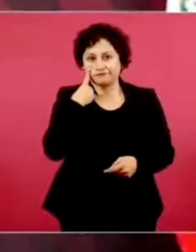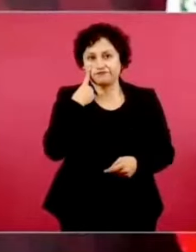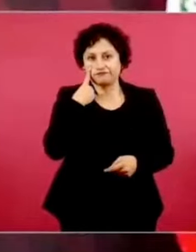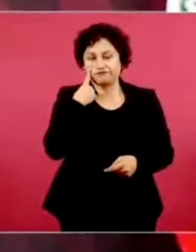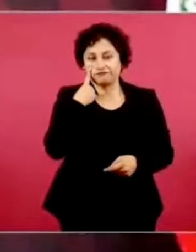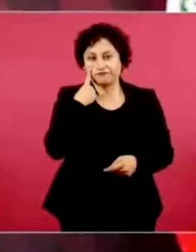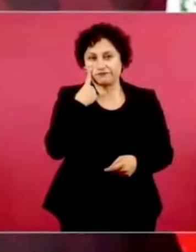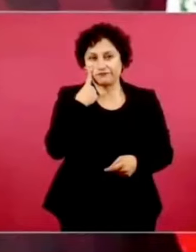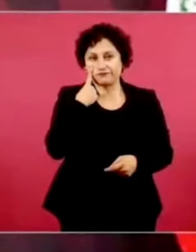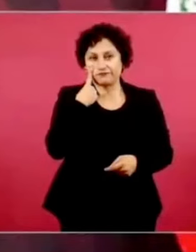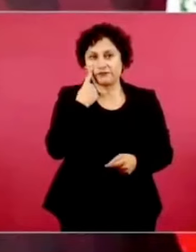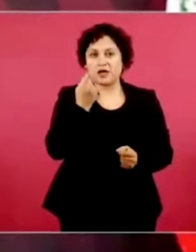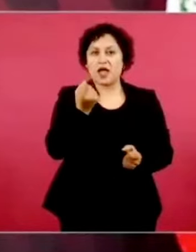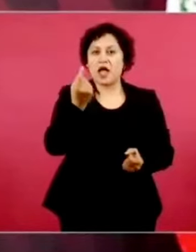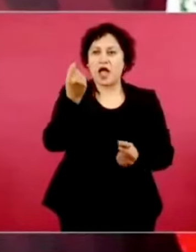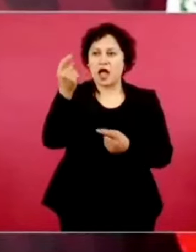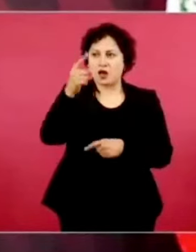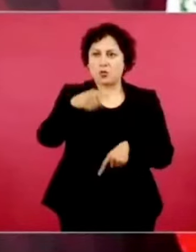a los teóricos